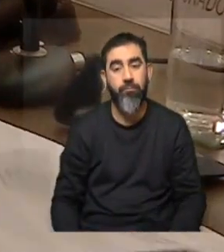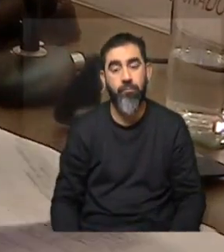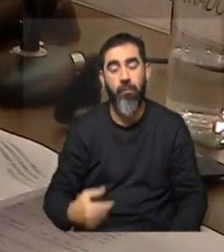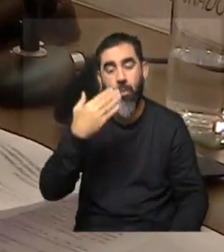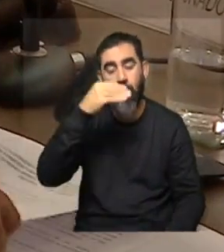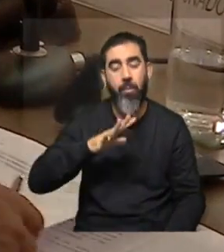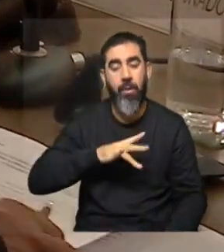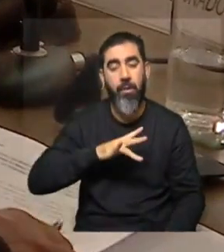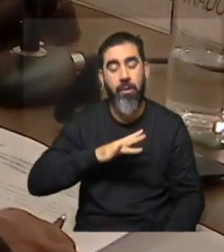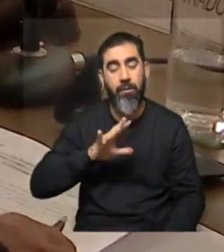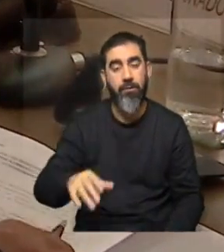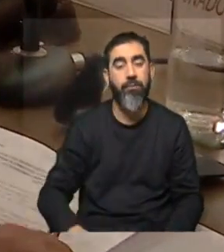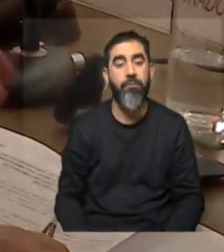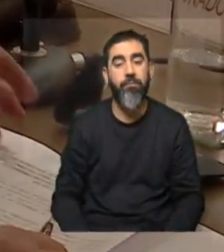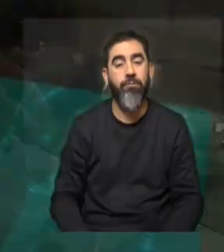licencia reglamentaria